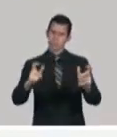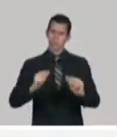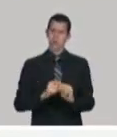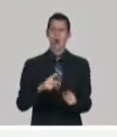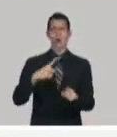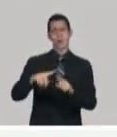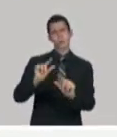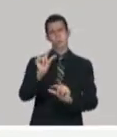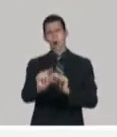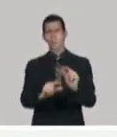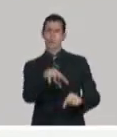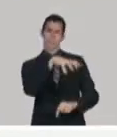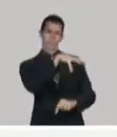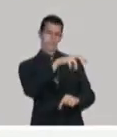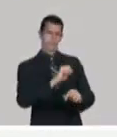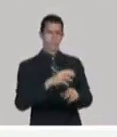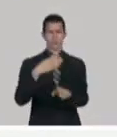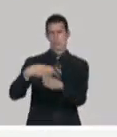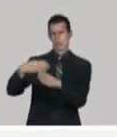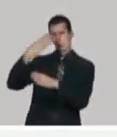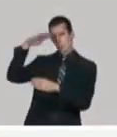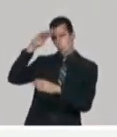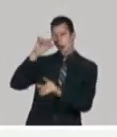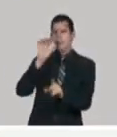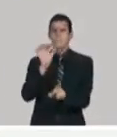paulatinamente tratando de entrar en lo que es la internet